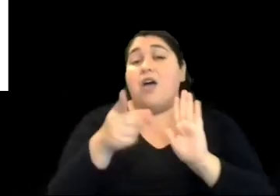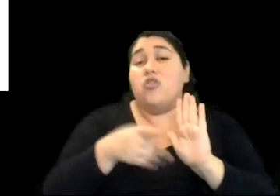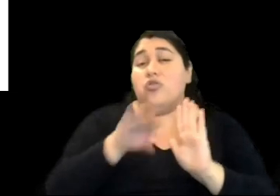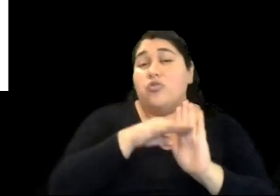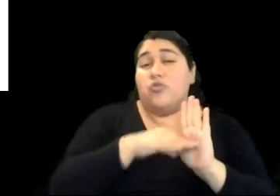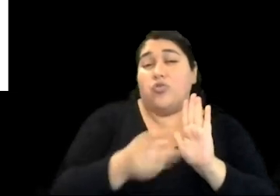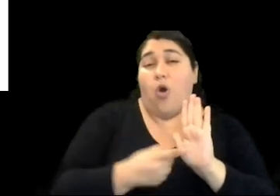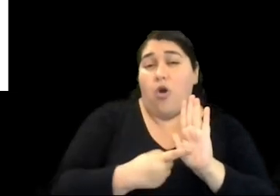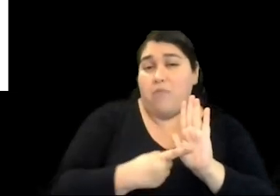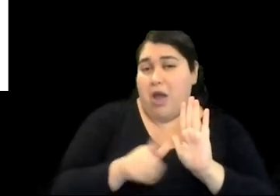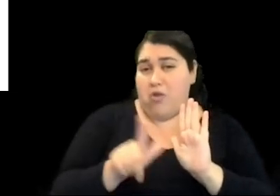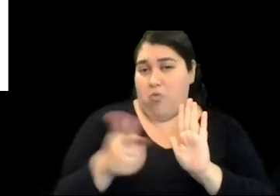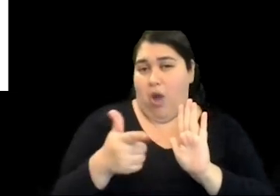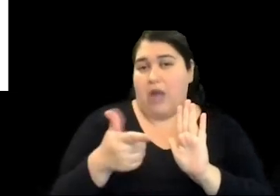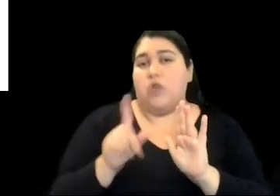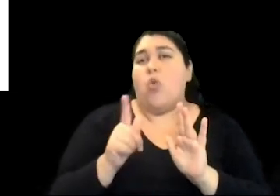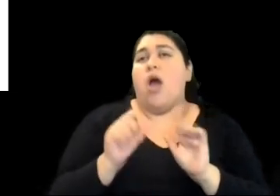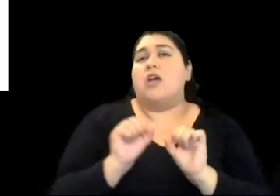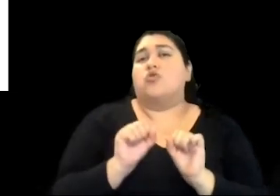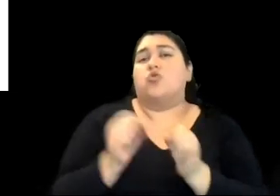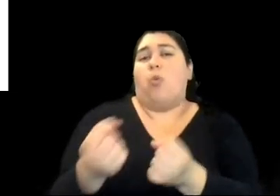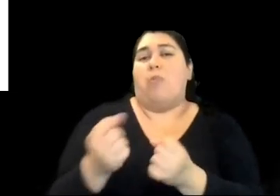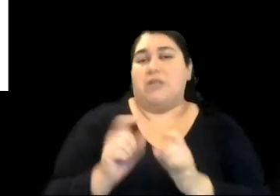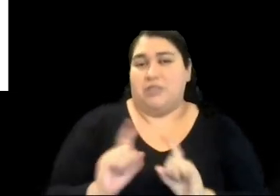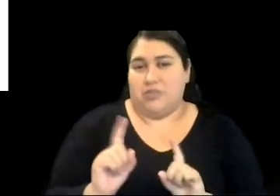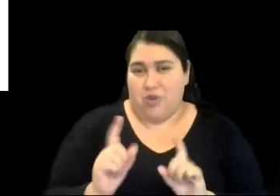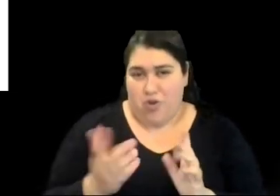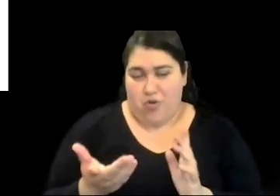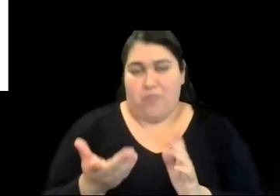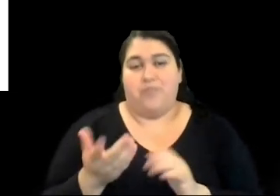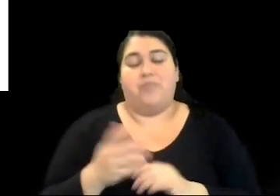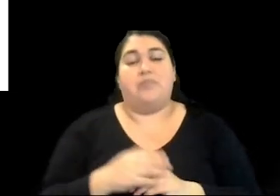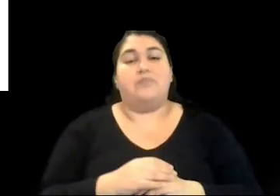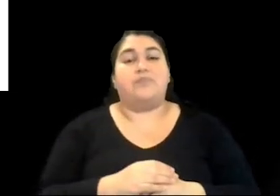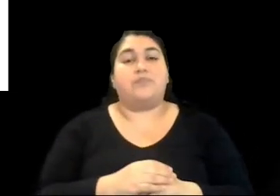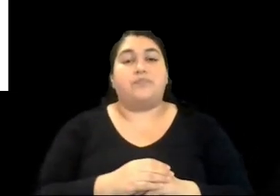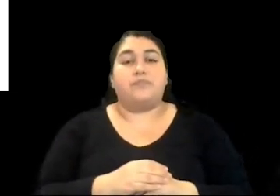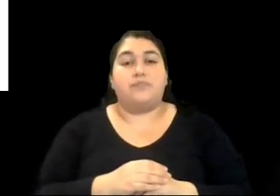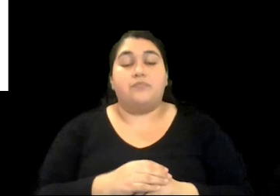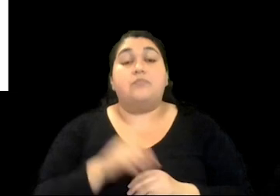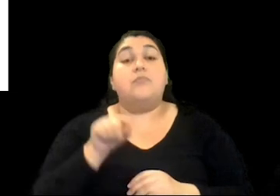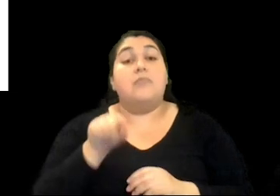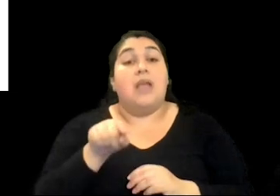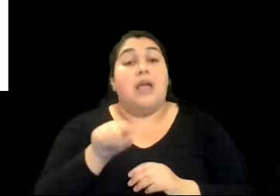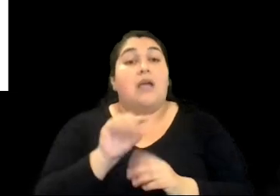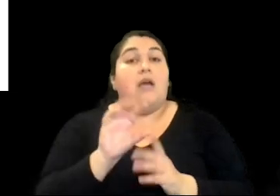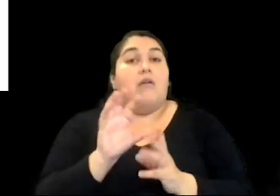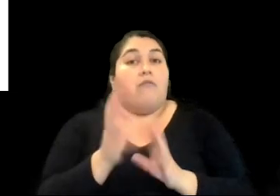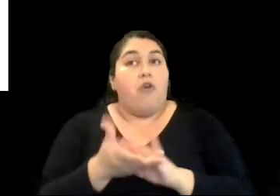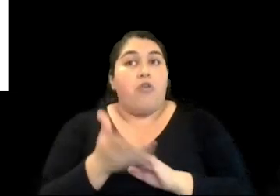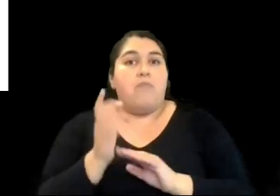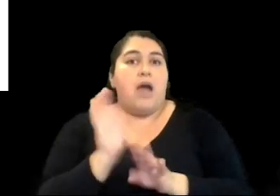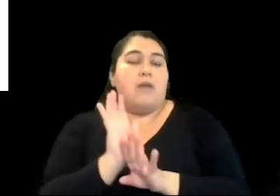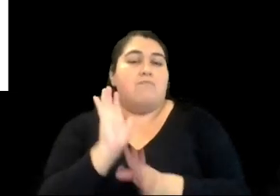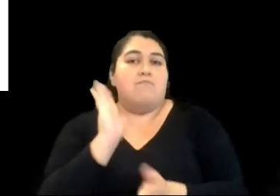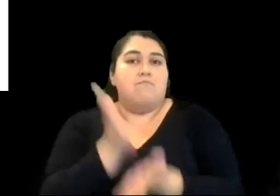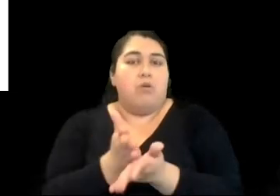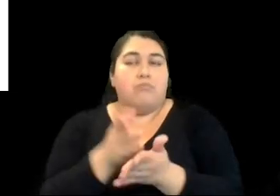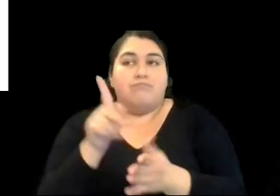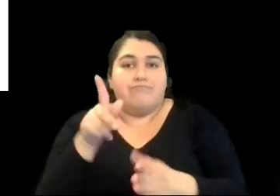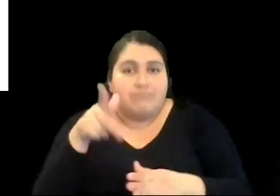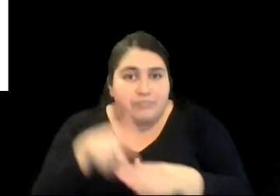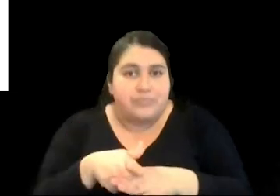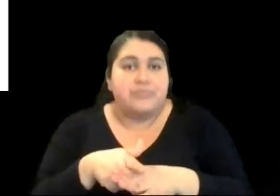una suspensión de carácter general del cómputo de la prescripción. Esta interrupción que se produce está vinculada con